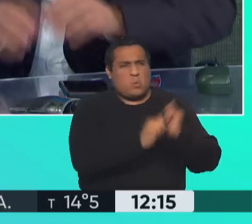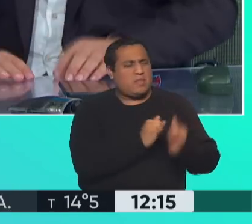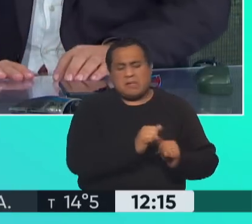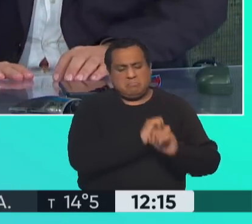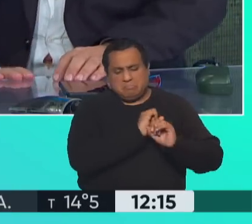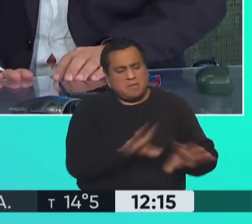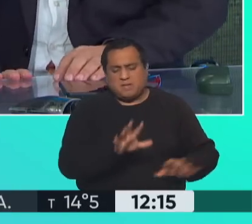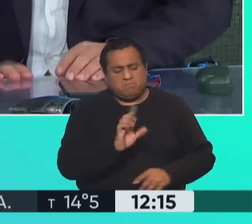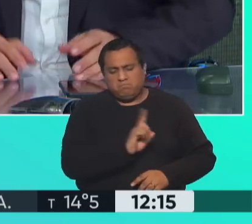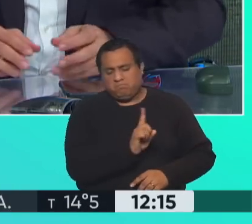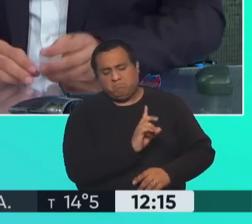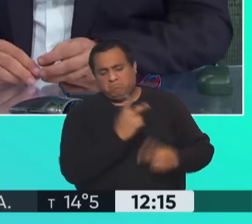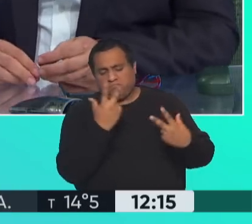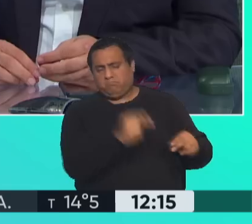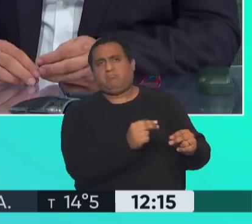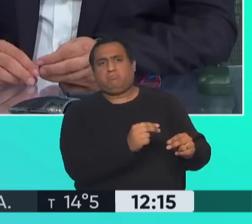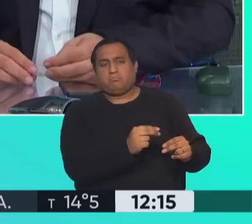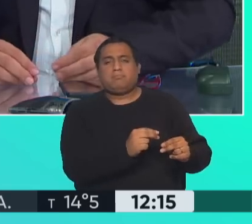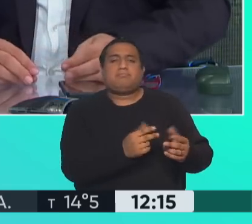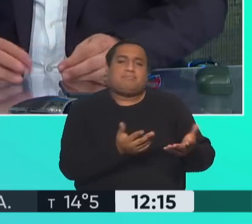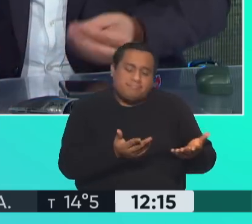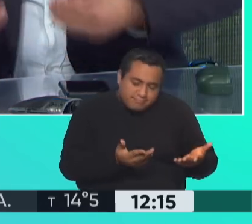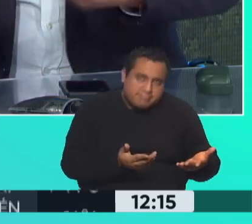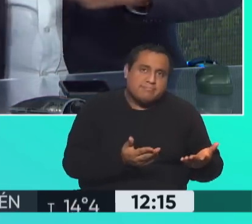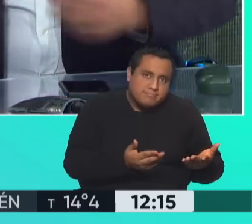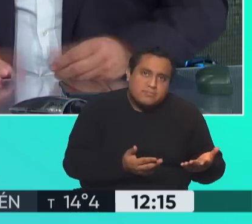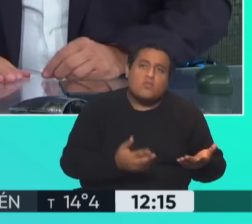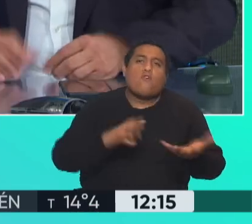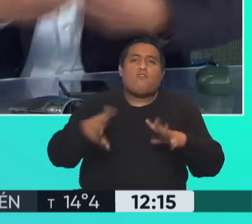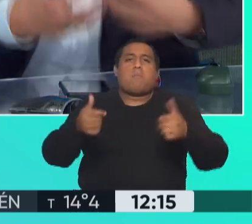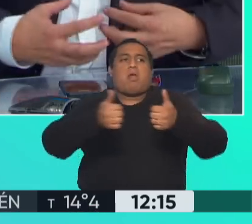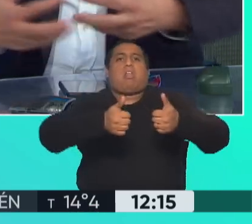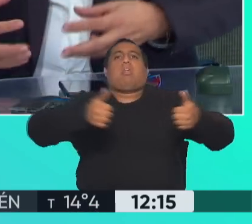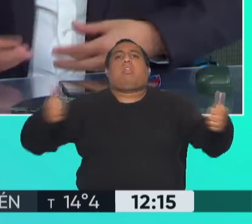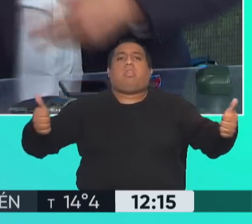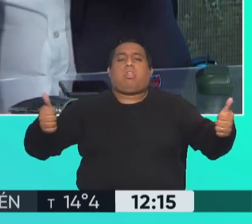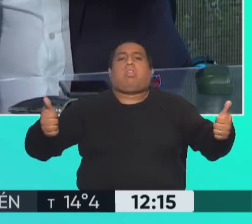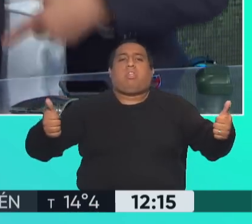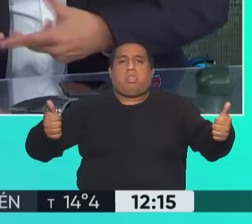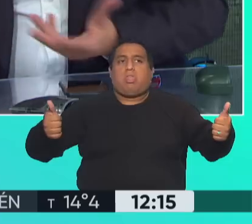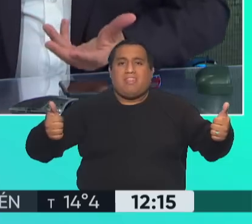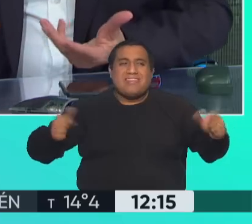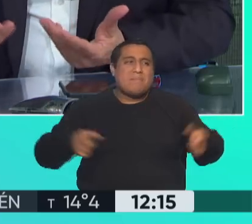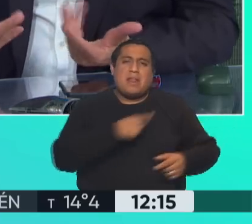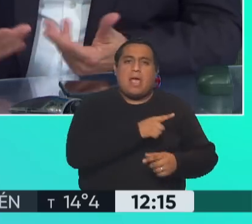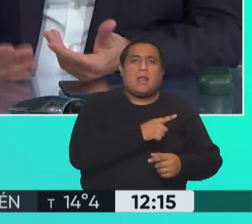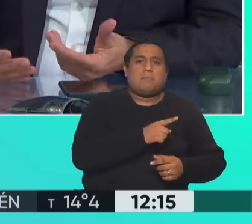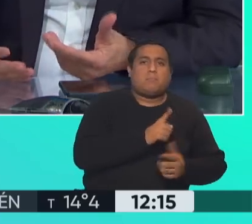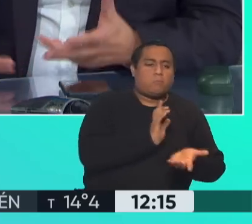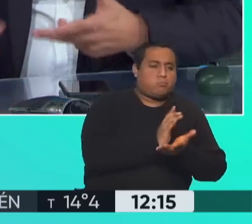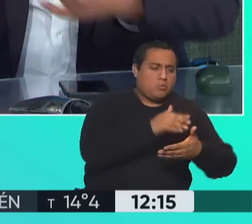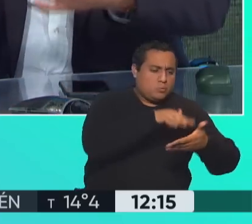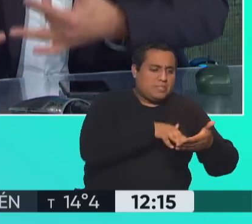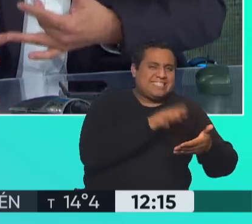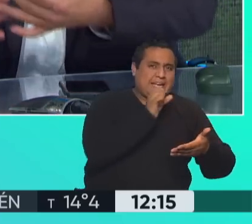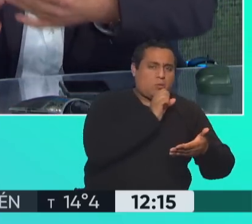sentido, había repudiado además el supuesto off y todo lo que sucedió el sábado. Cuando lo ¿no? hizo, el off lo convirtió en un público y con 14 páginas para